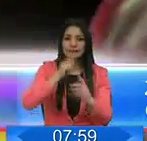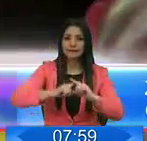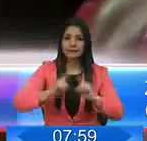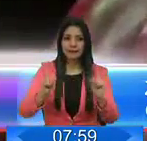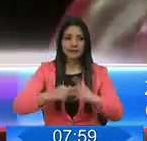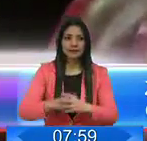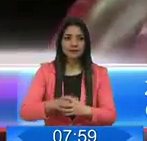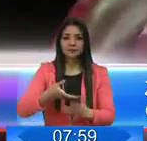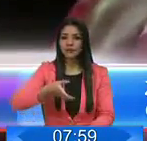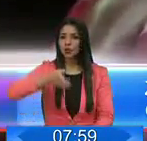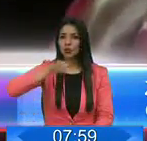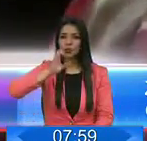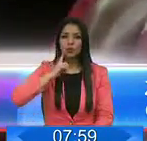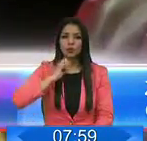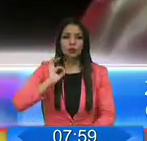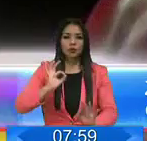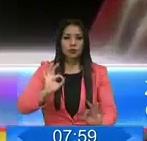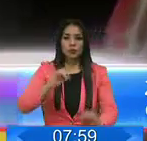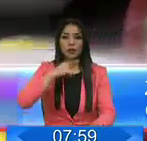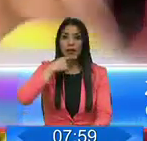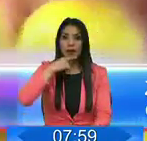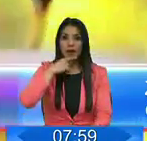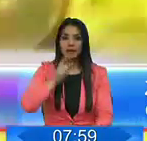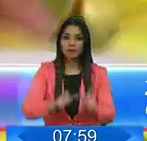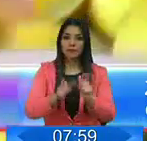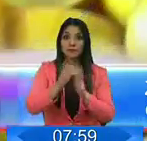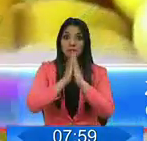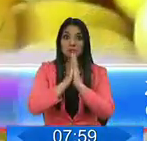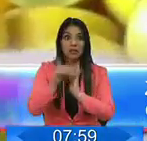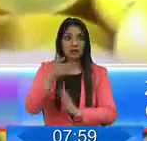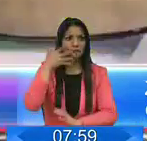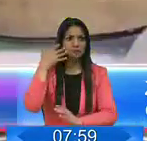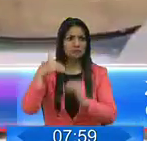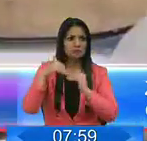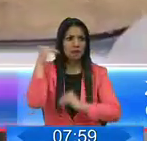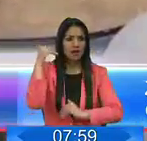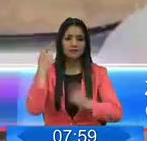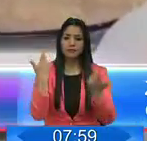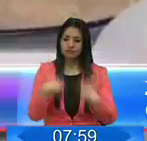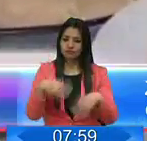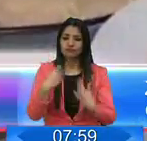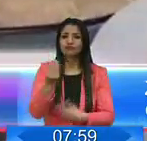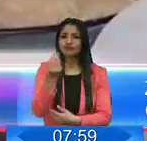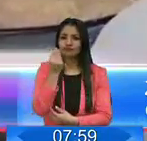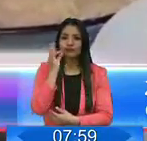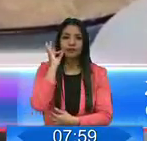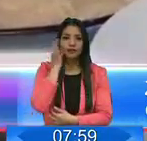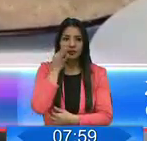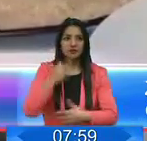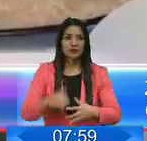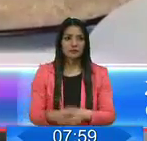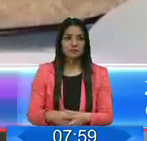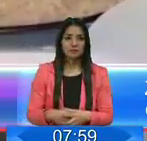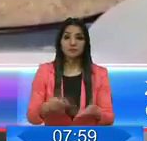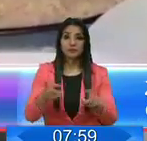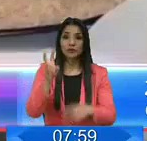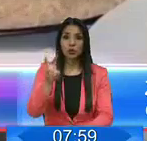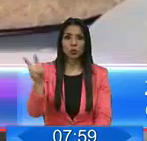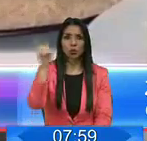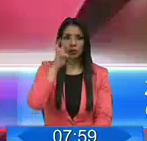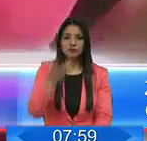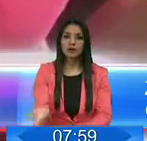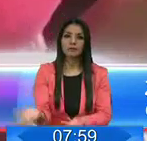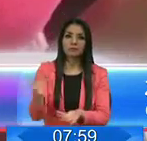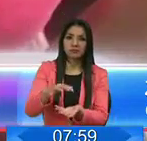bebida helada. Este plato es muy solicitado en Amazonía. Su sabor es impresionante. Incluso algunos de los turistas repiten la